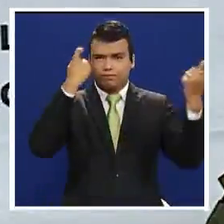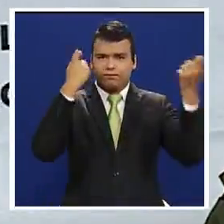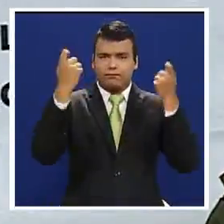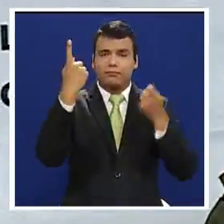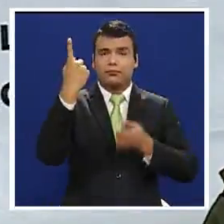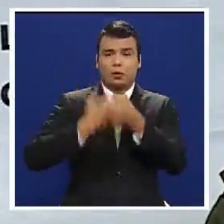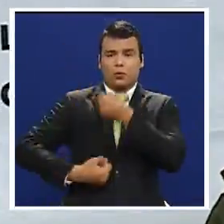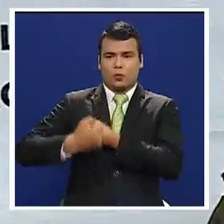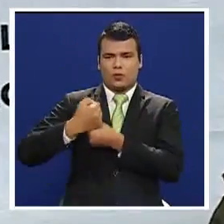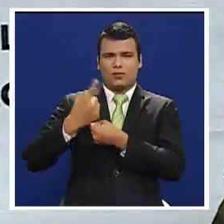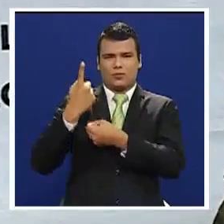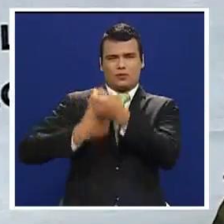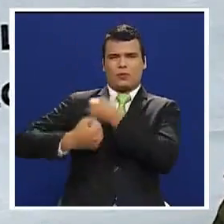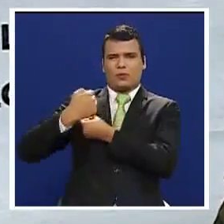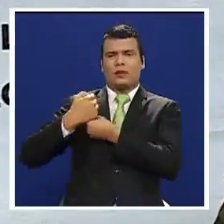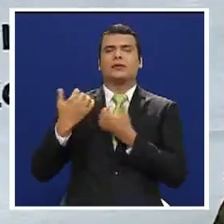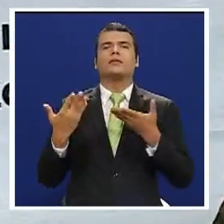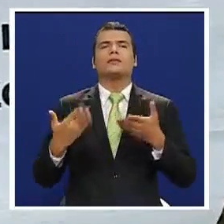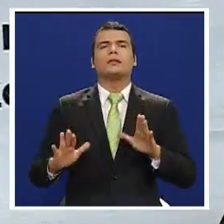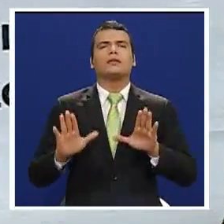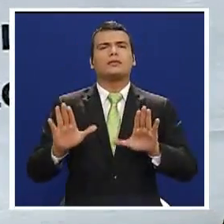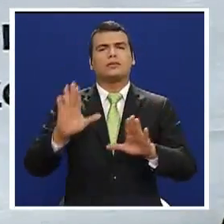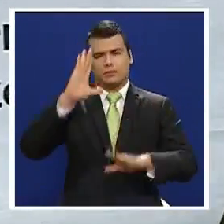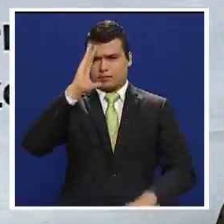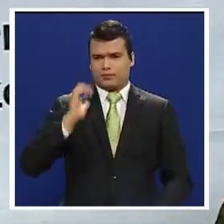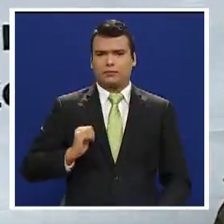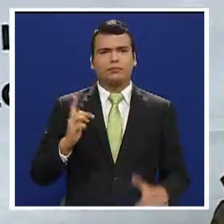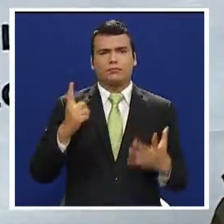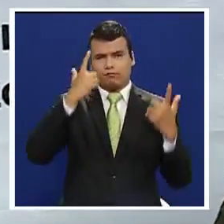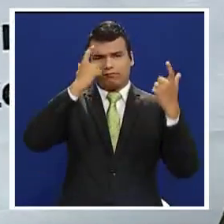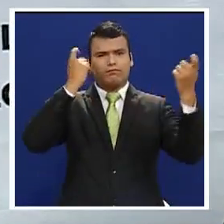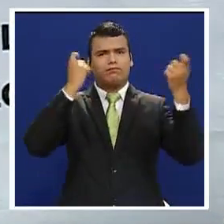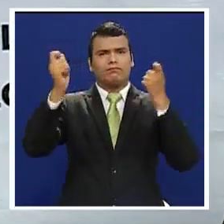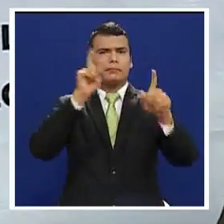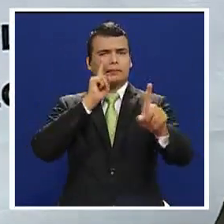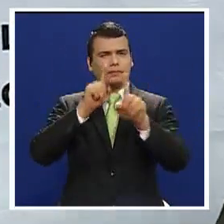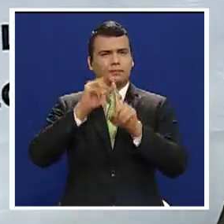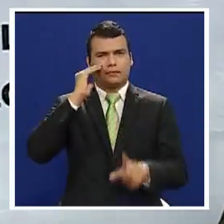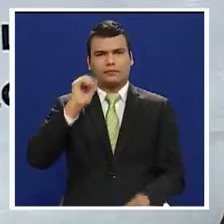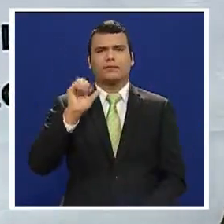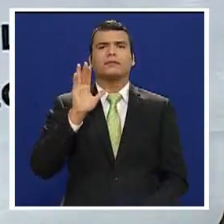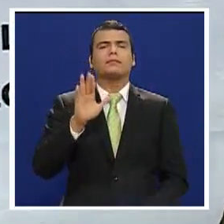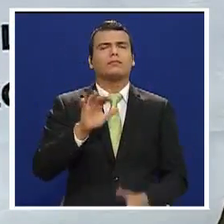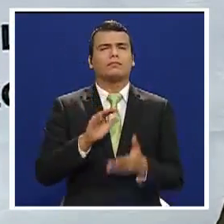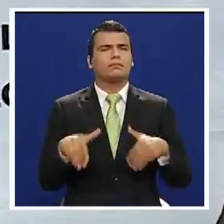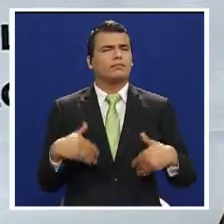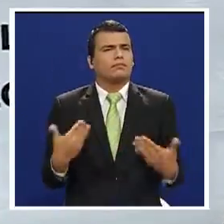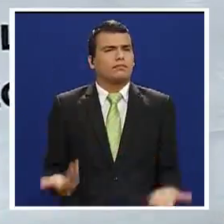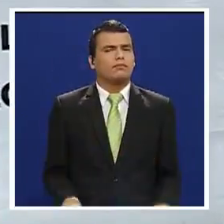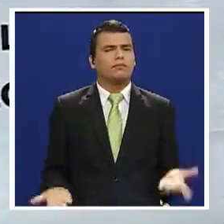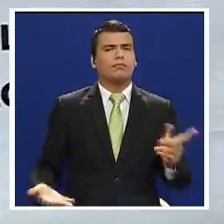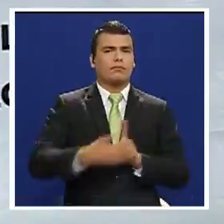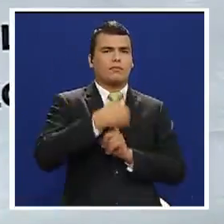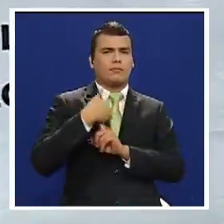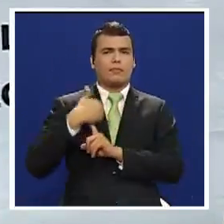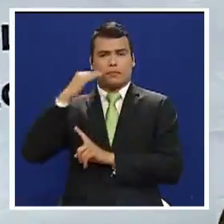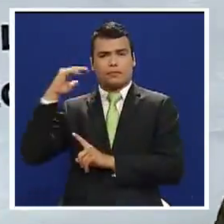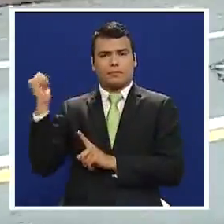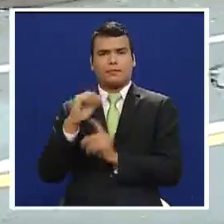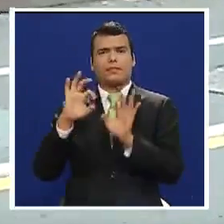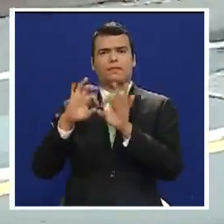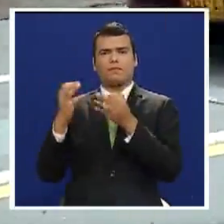contrario se han reducido en un 33% los homicidios de mujeres en el Valle del Cauca. El oficial asegura que el comportamiento obedece a las campañas adelantadas